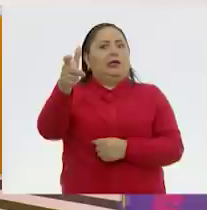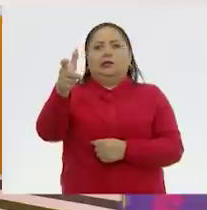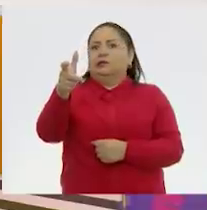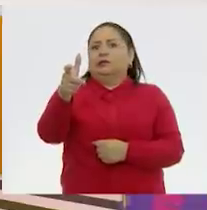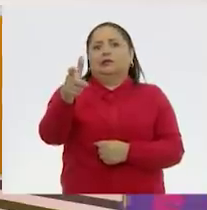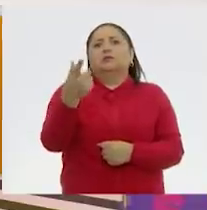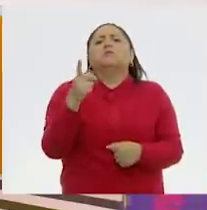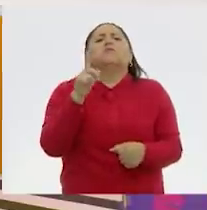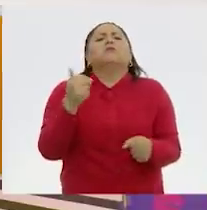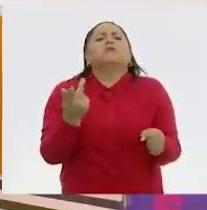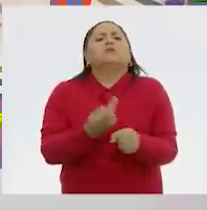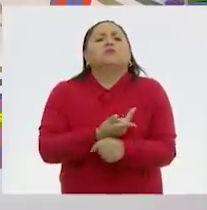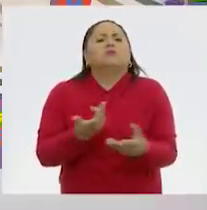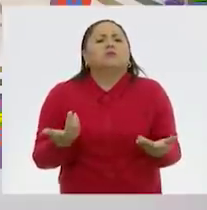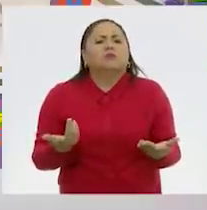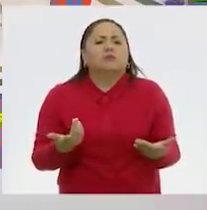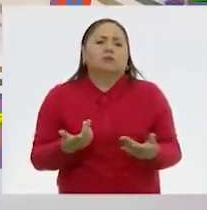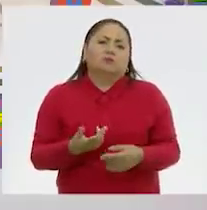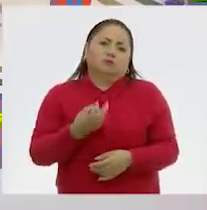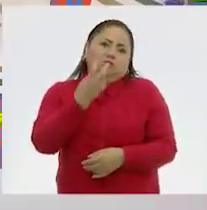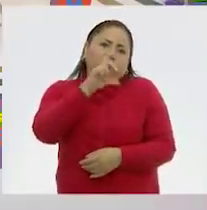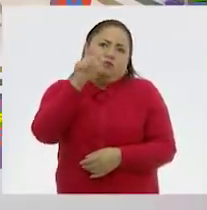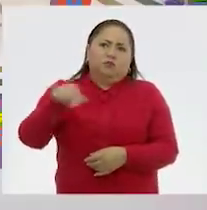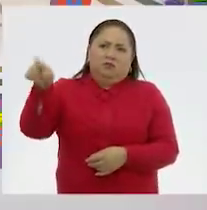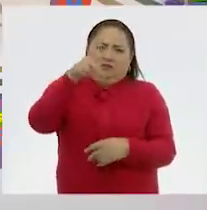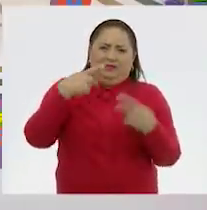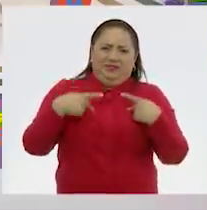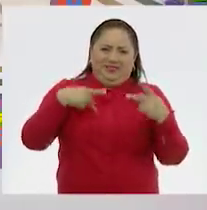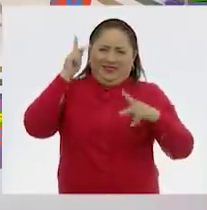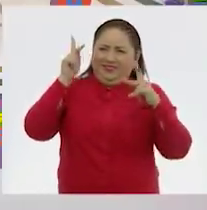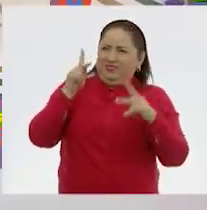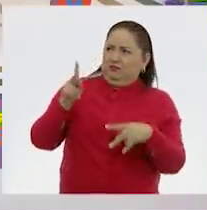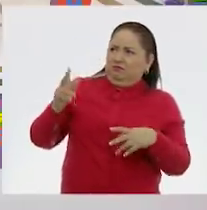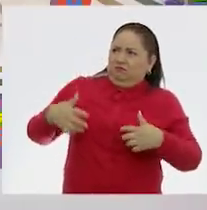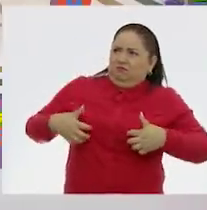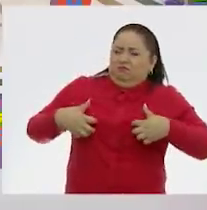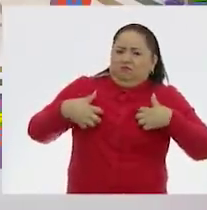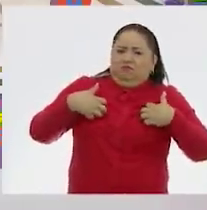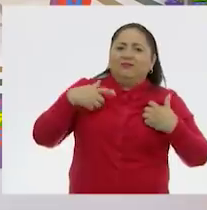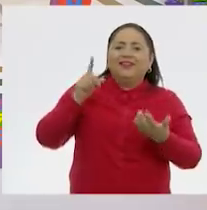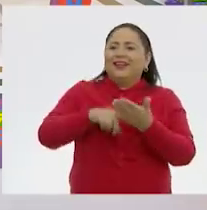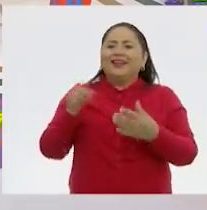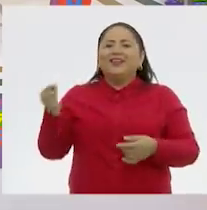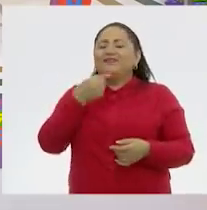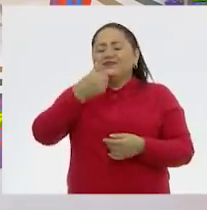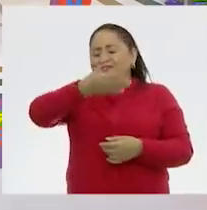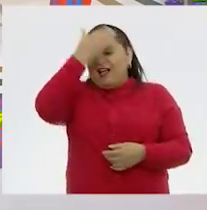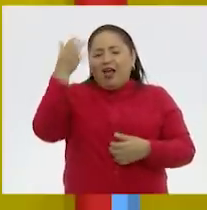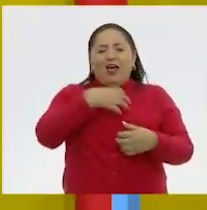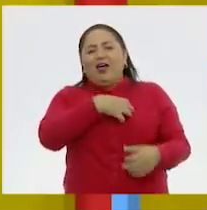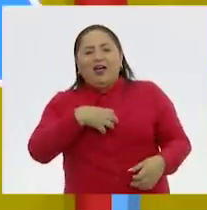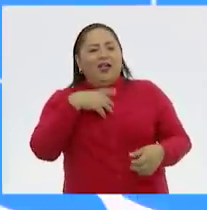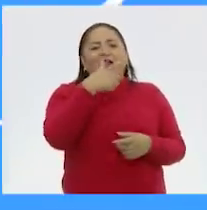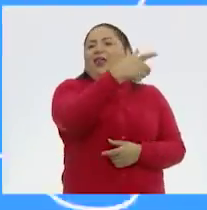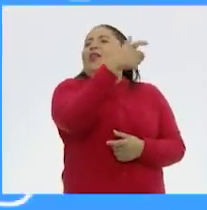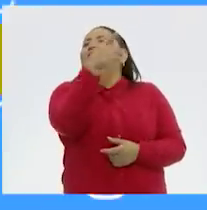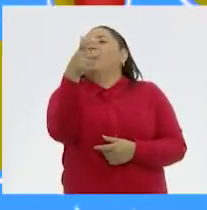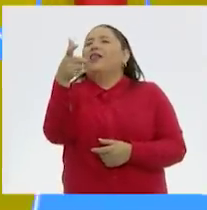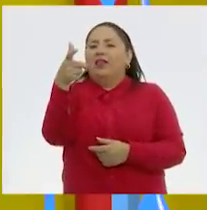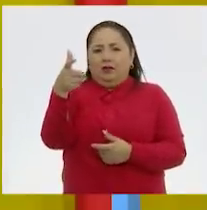¿Qué pasa? No, pues va a provocar que todos los invitados se enojen. A lo mejor él está muy contento, así, ja, ja, ja, ja, ja,